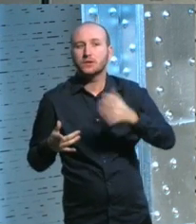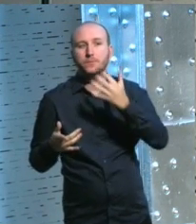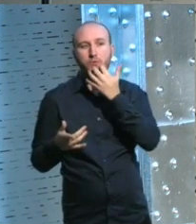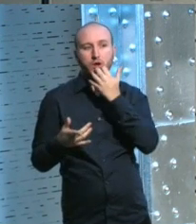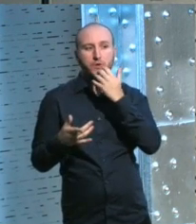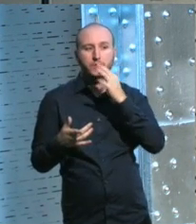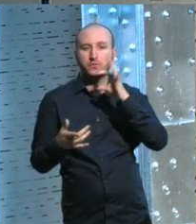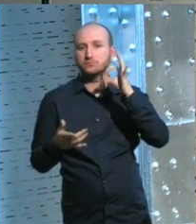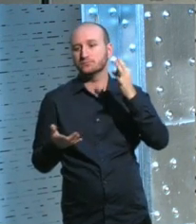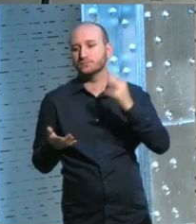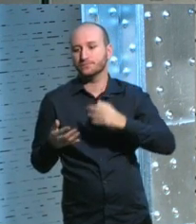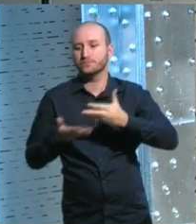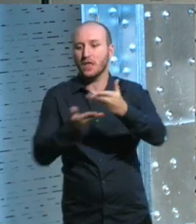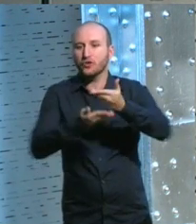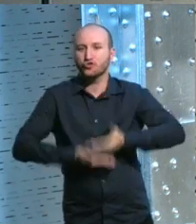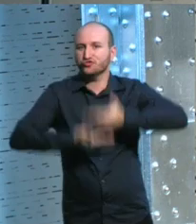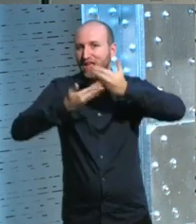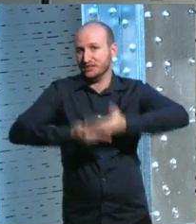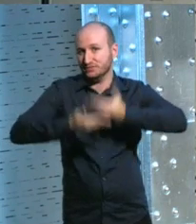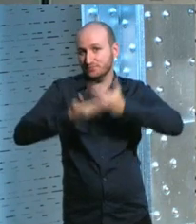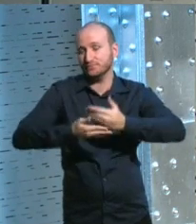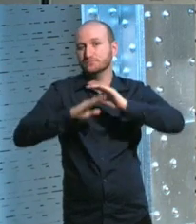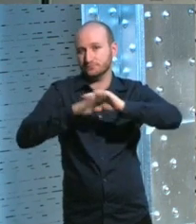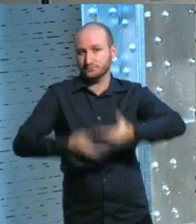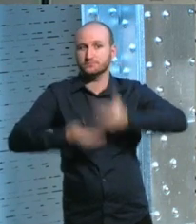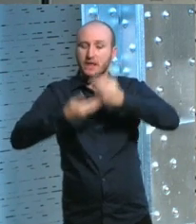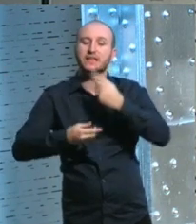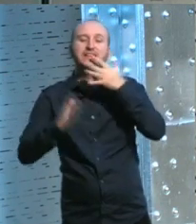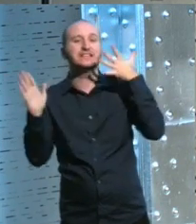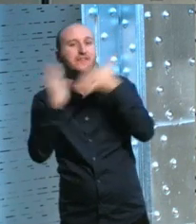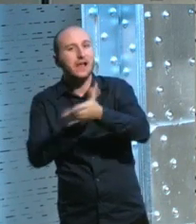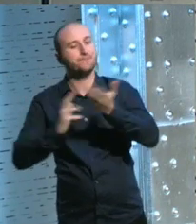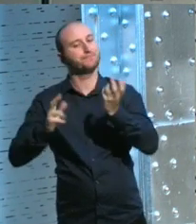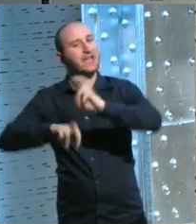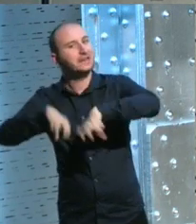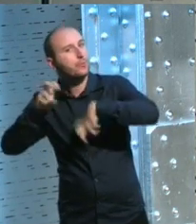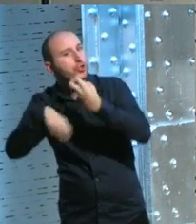Sustaining innovation, quiere decir las que no revolucionan, pero permiten